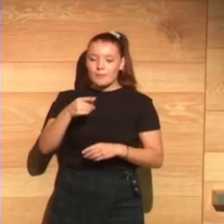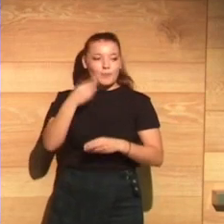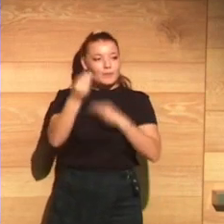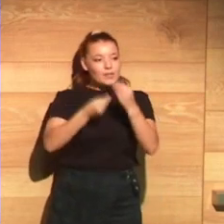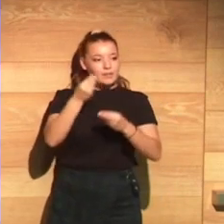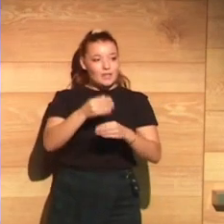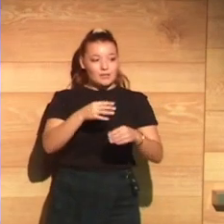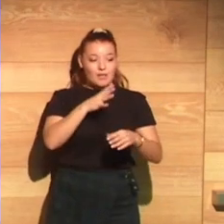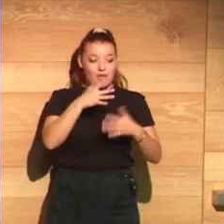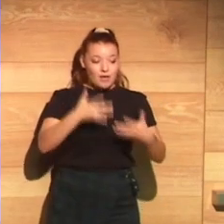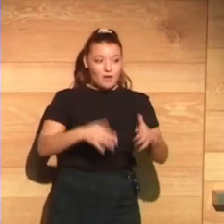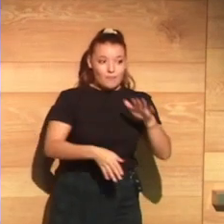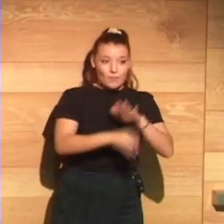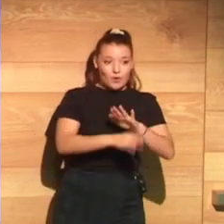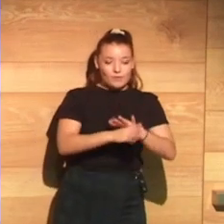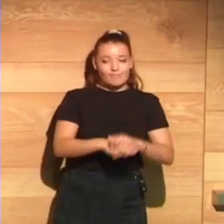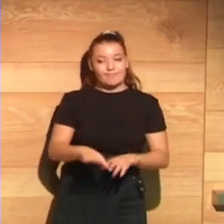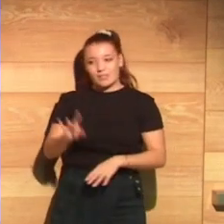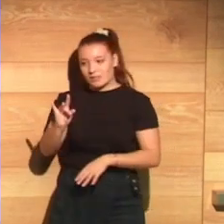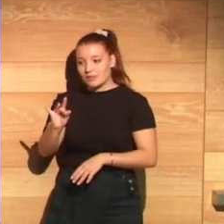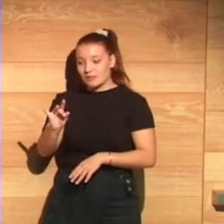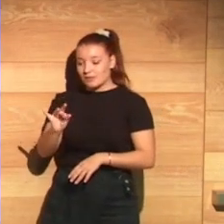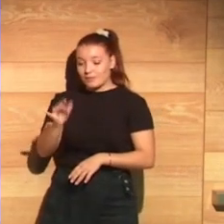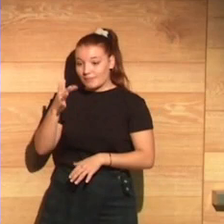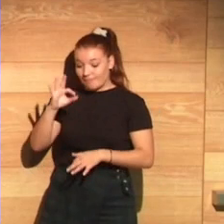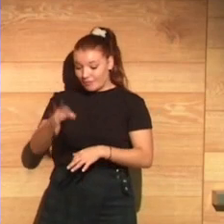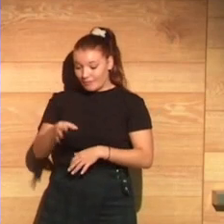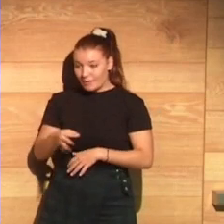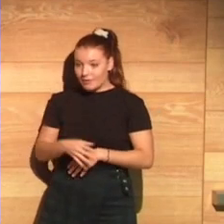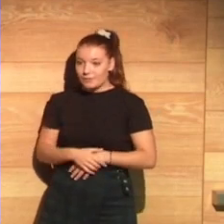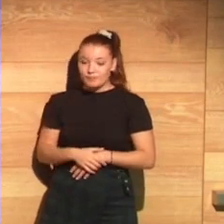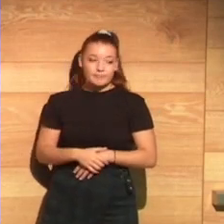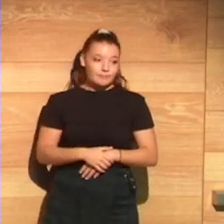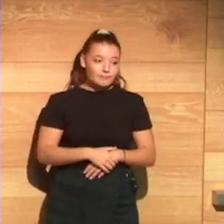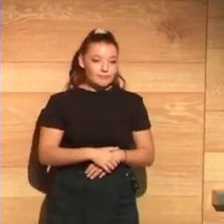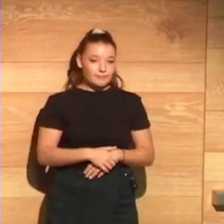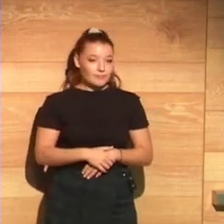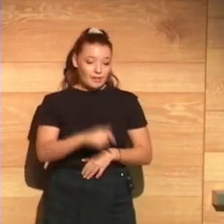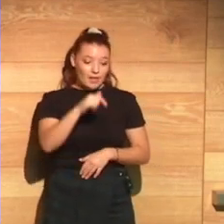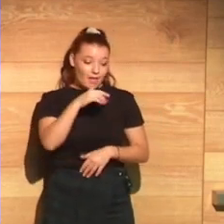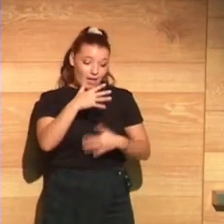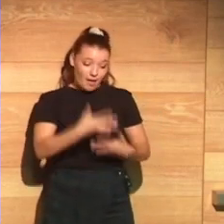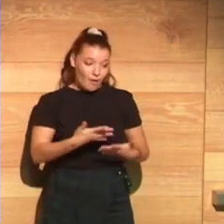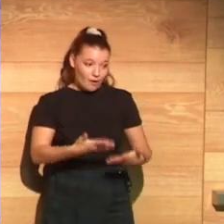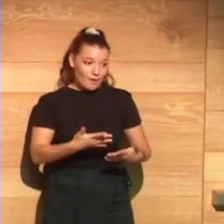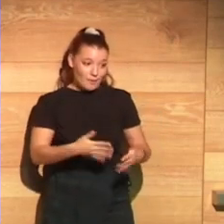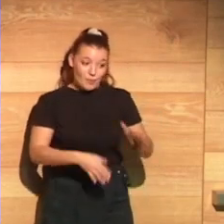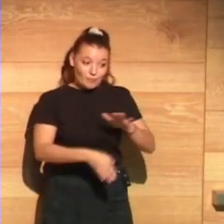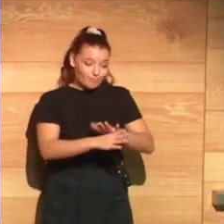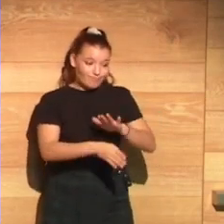tiene grandes películas. Sí, o sea sí. que, ¿Y tú crees que eso no sigue pasando? Sí, totalmente.